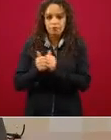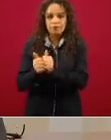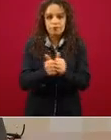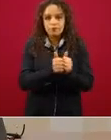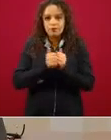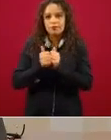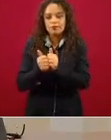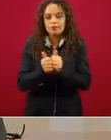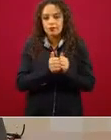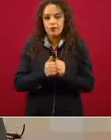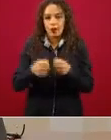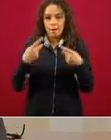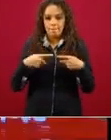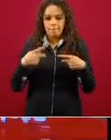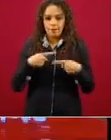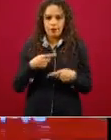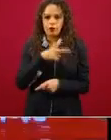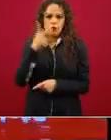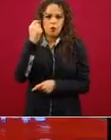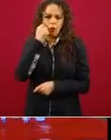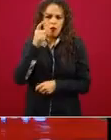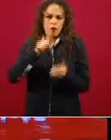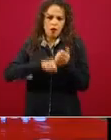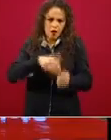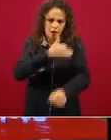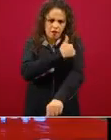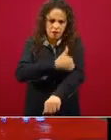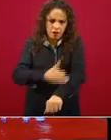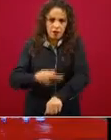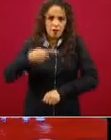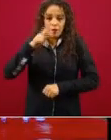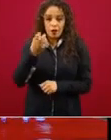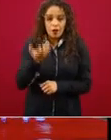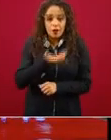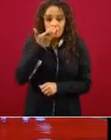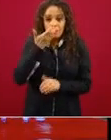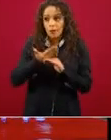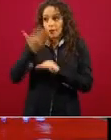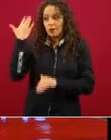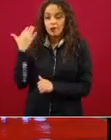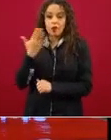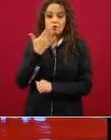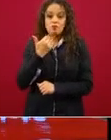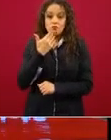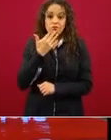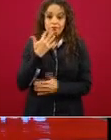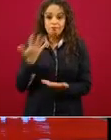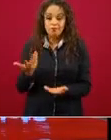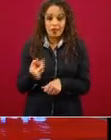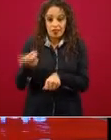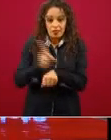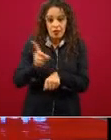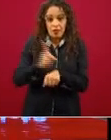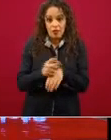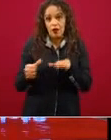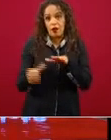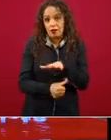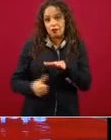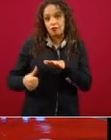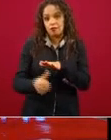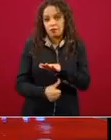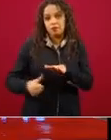personas que, aunque sean parte de la familia, no se tenía la costumbre de estar todos los días, quizá a toda hora,